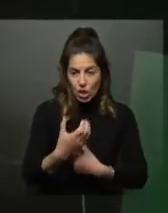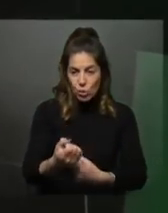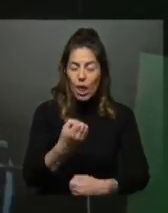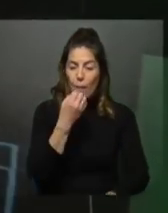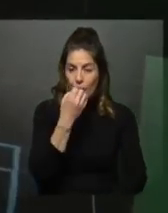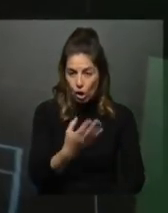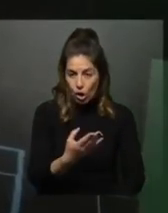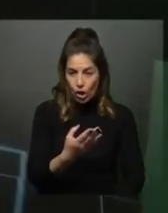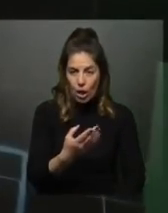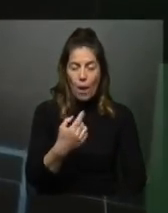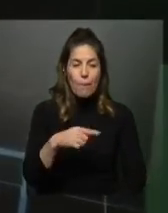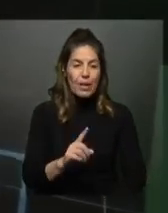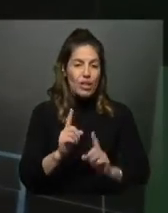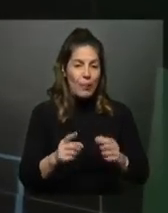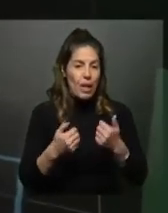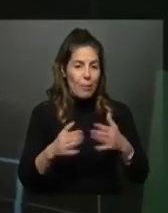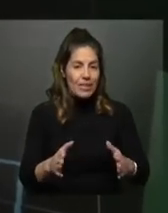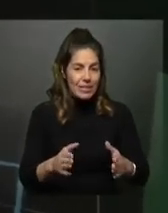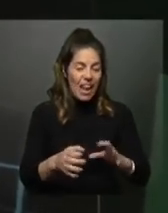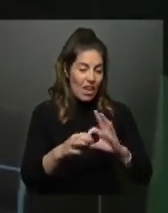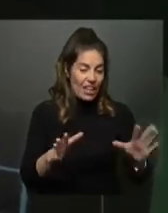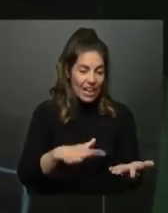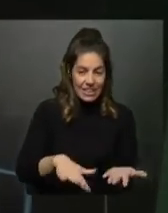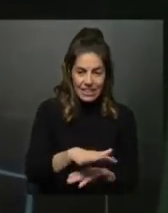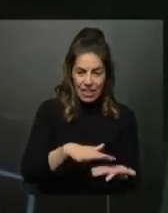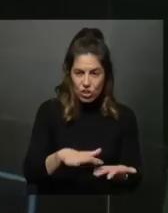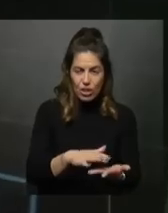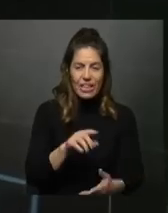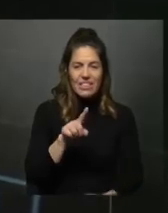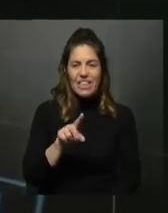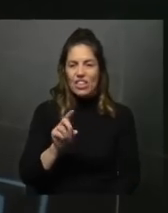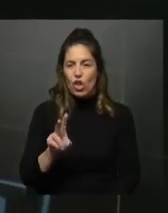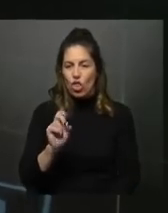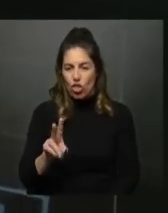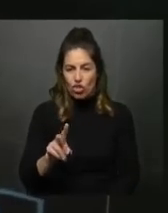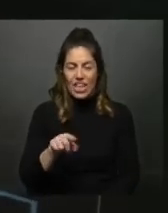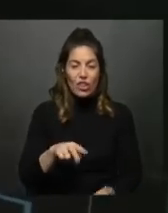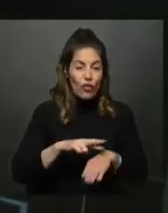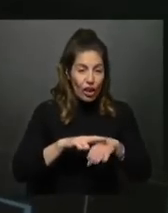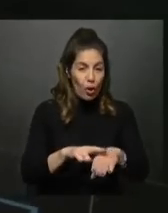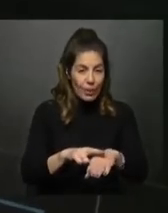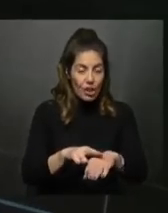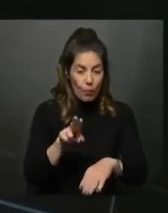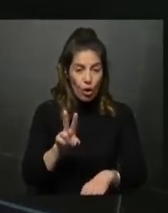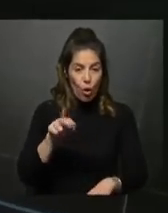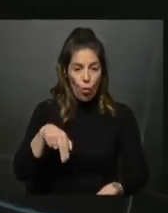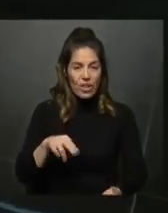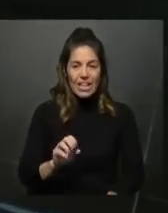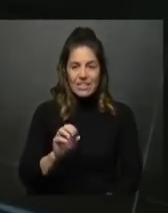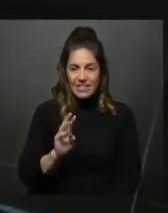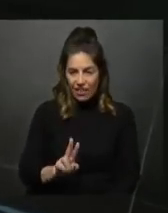cambios y por qué no empezar a liberar esa zona son 112 estos Fueron sugeridos por la unaced Esto